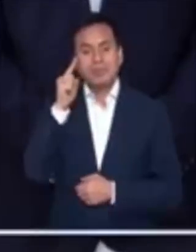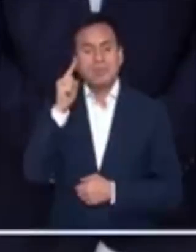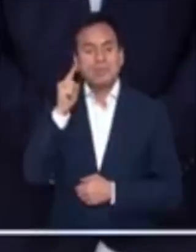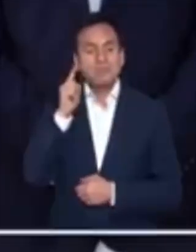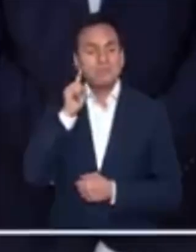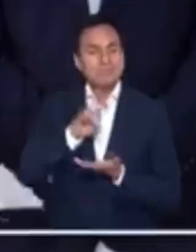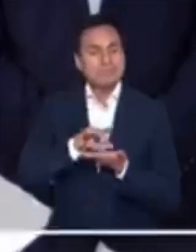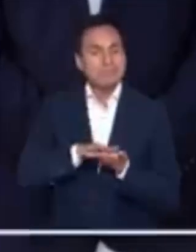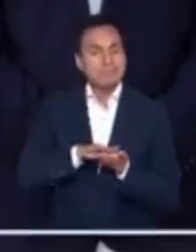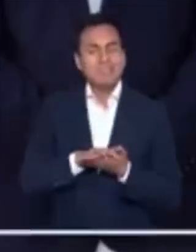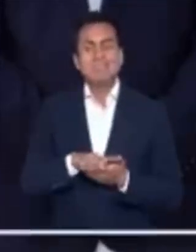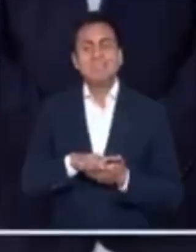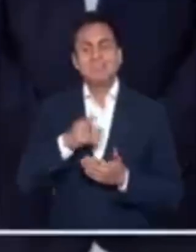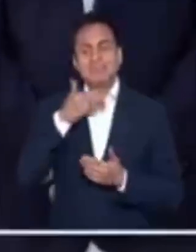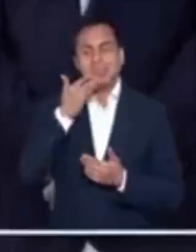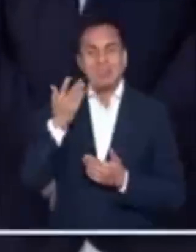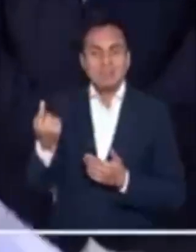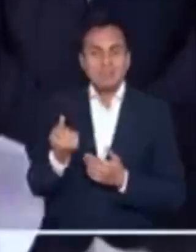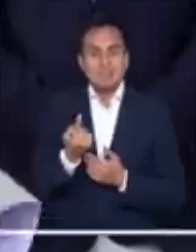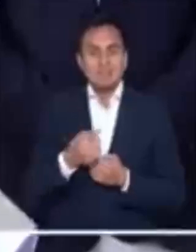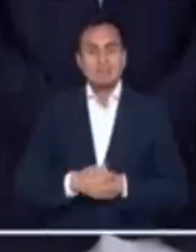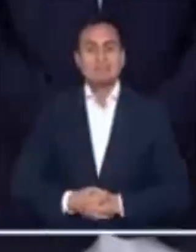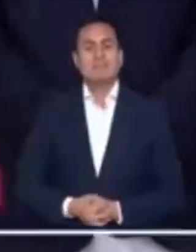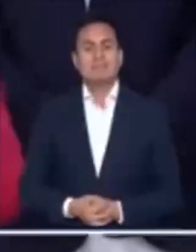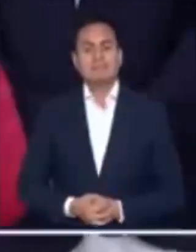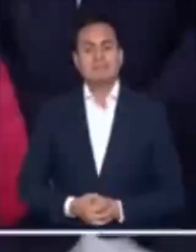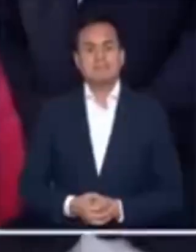debiendo. Paso la palabra, no sé qué.